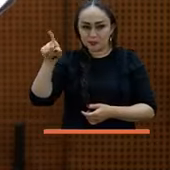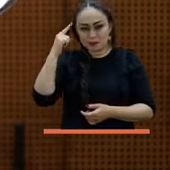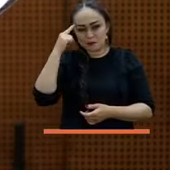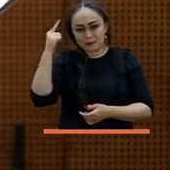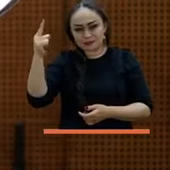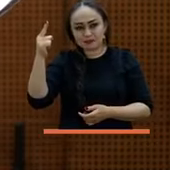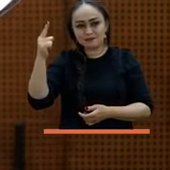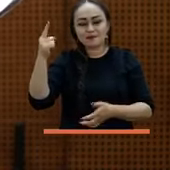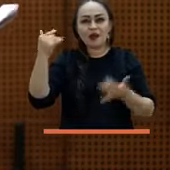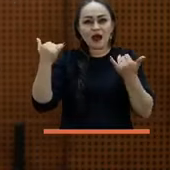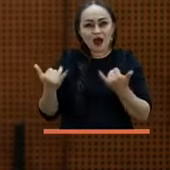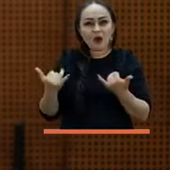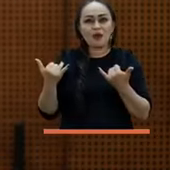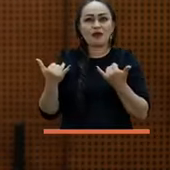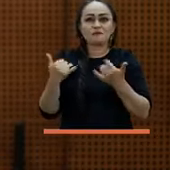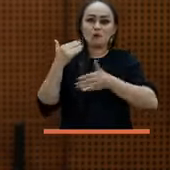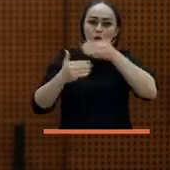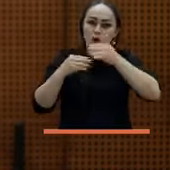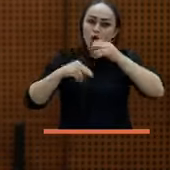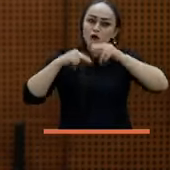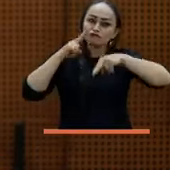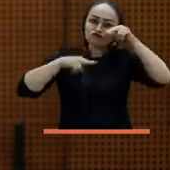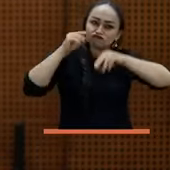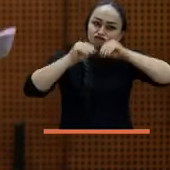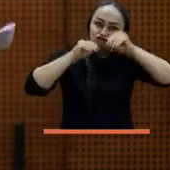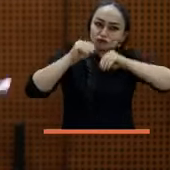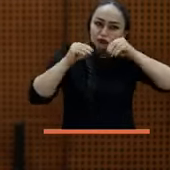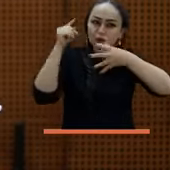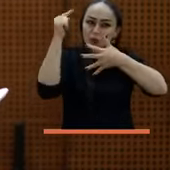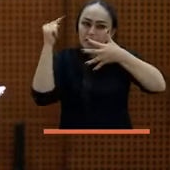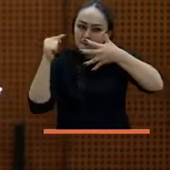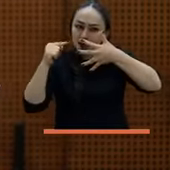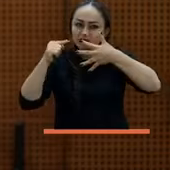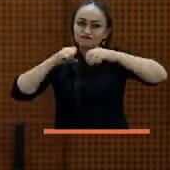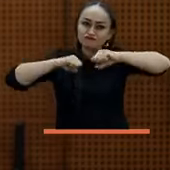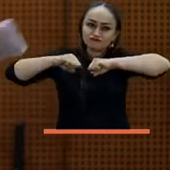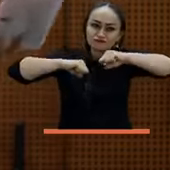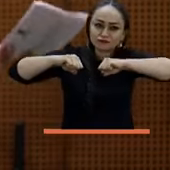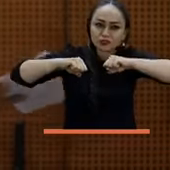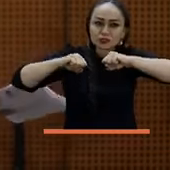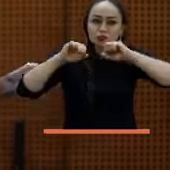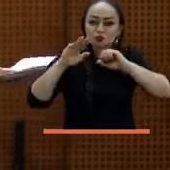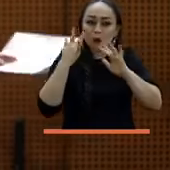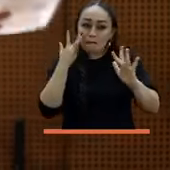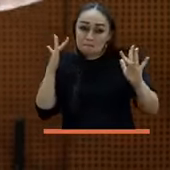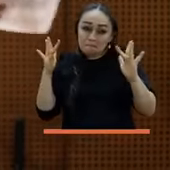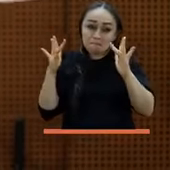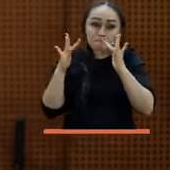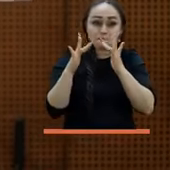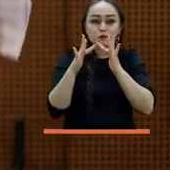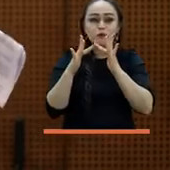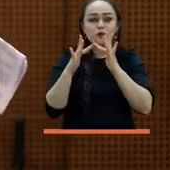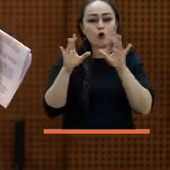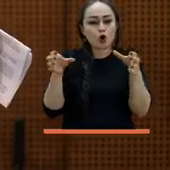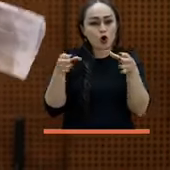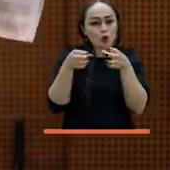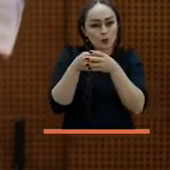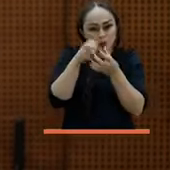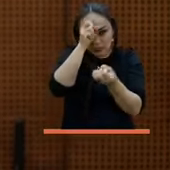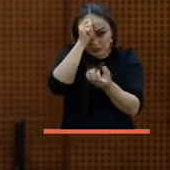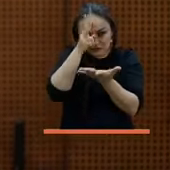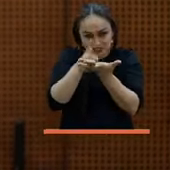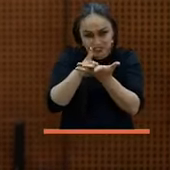justamente acciones que promuevan una inclusión laboral asertiva para poblaciones diversas de manera específica